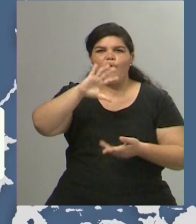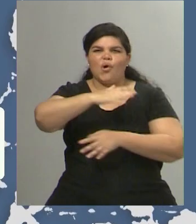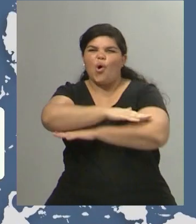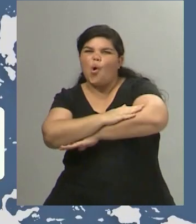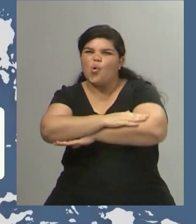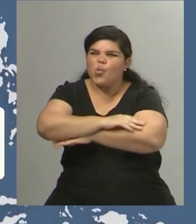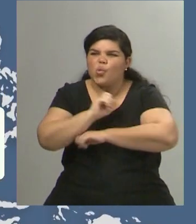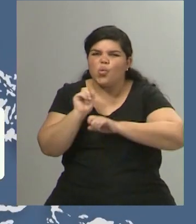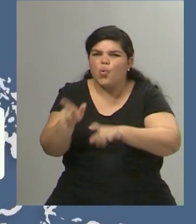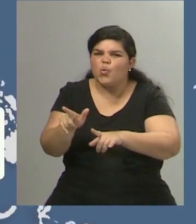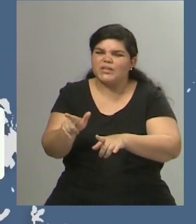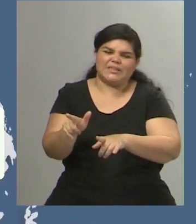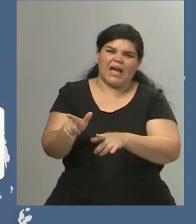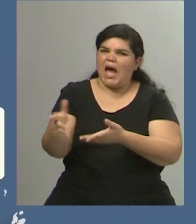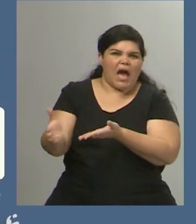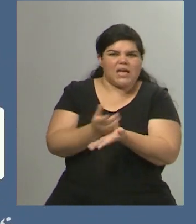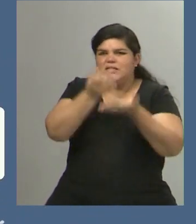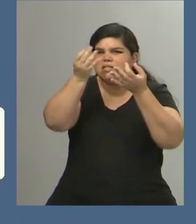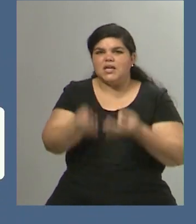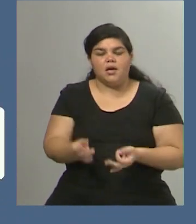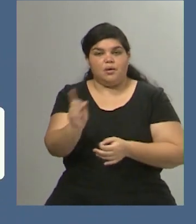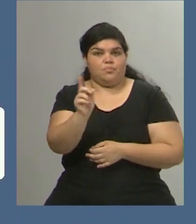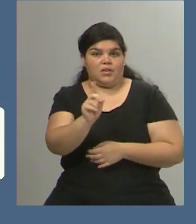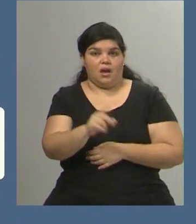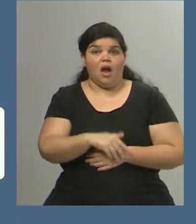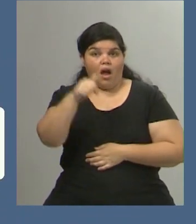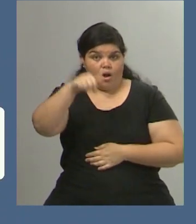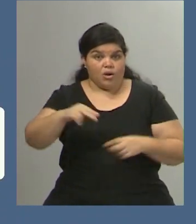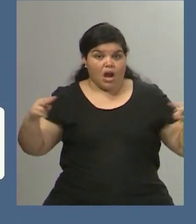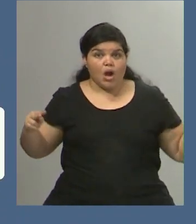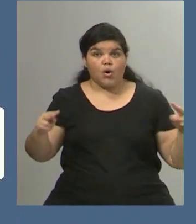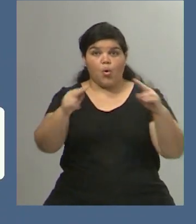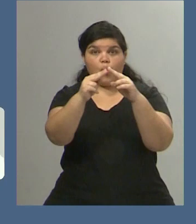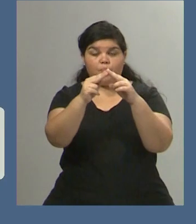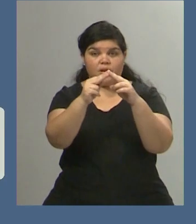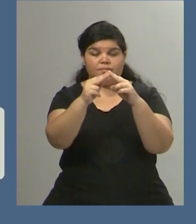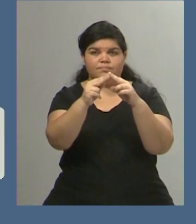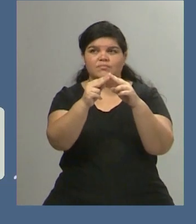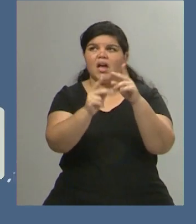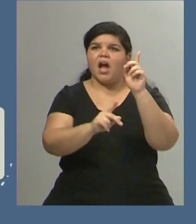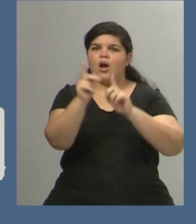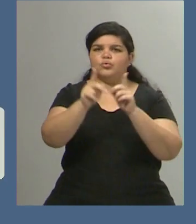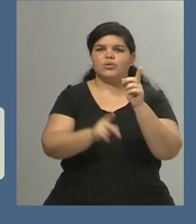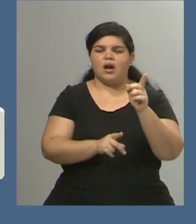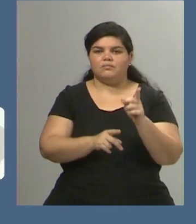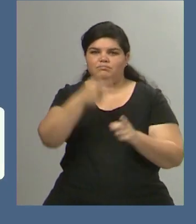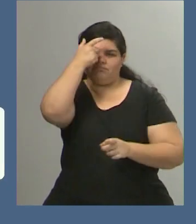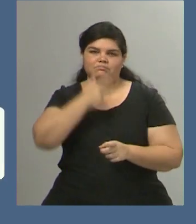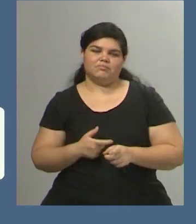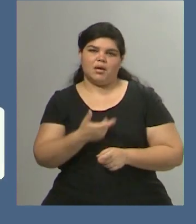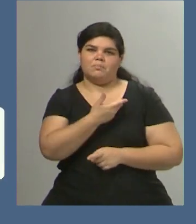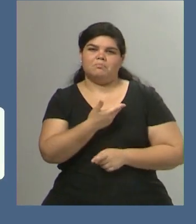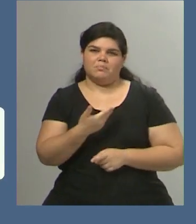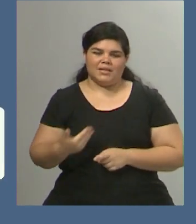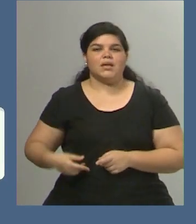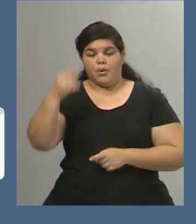y incluso en estos días de cumbres se han dado algunas frases que han generado por ahí